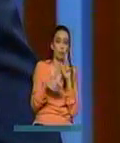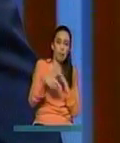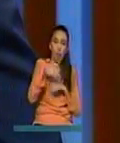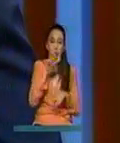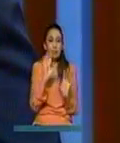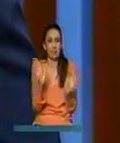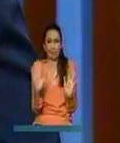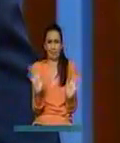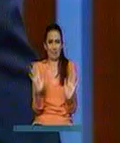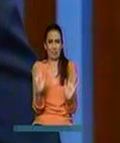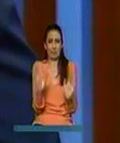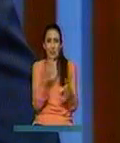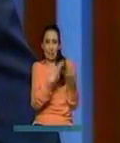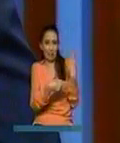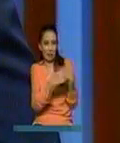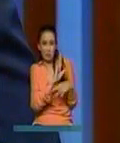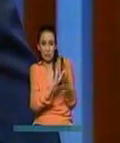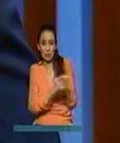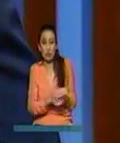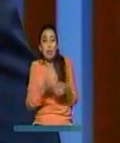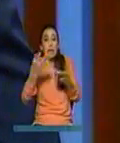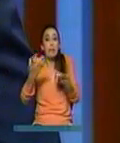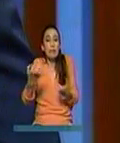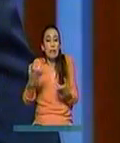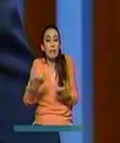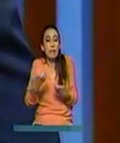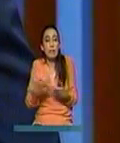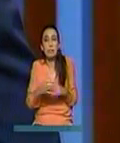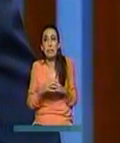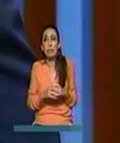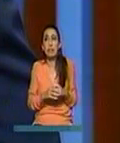eso no es negocio para nosotros. Claro que sí. Es un dolor de cabeza.